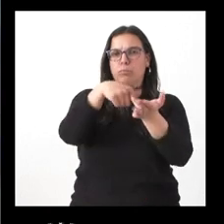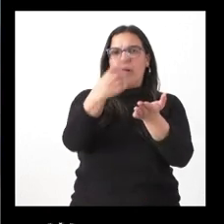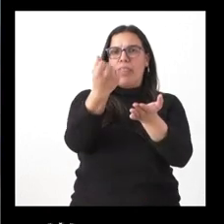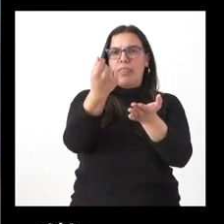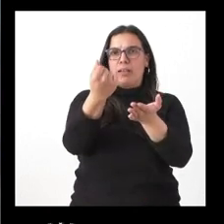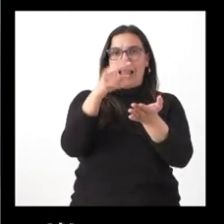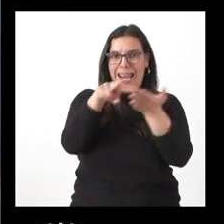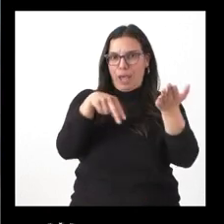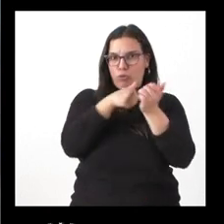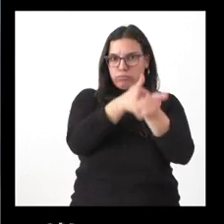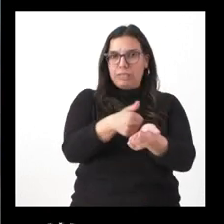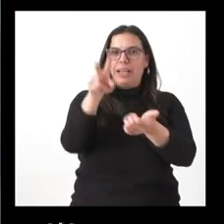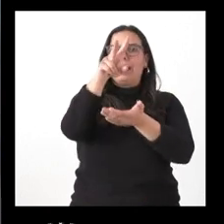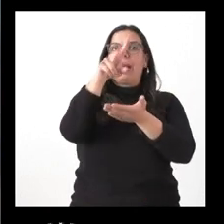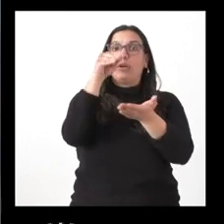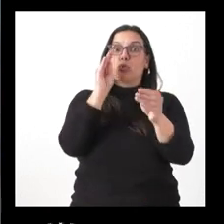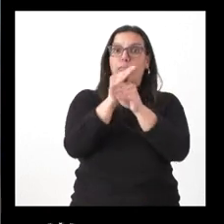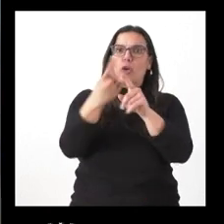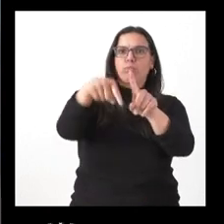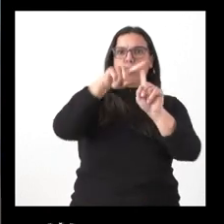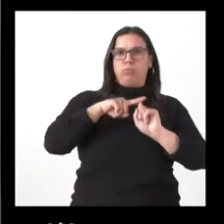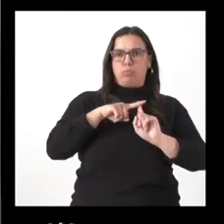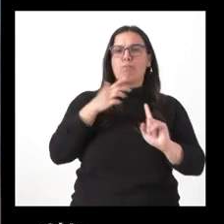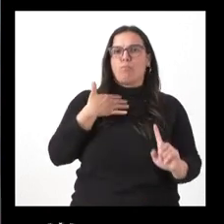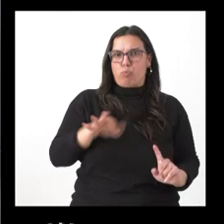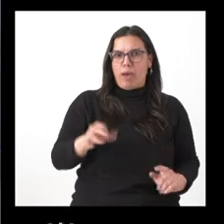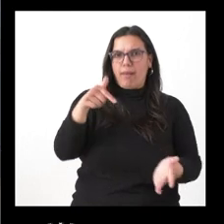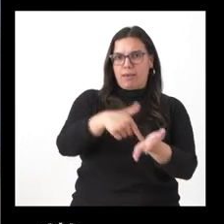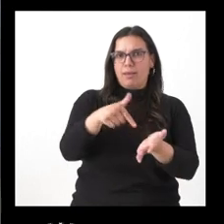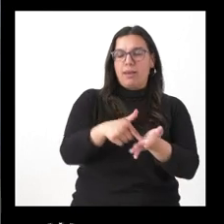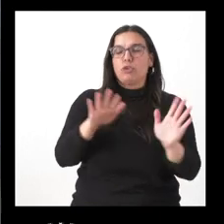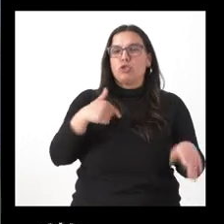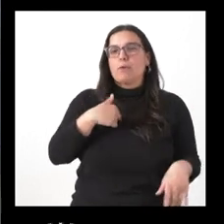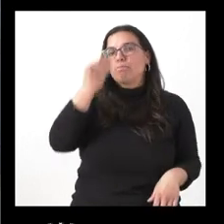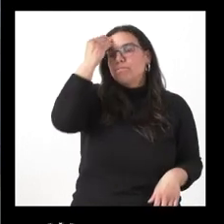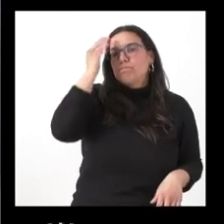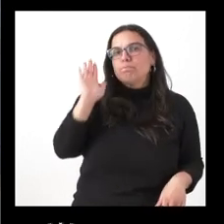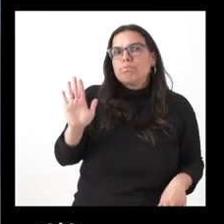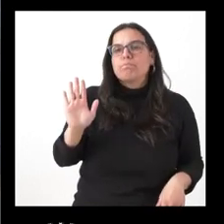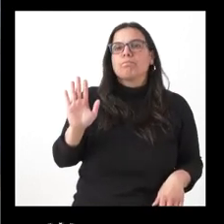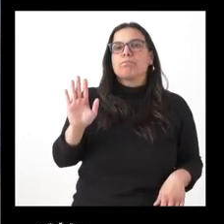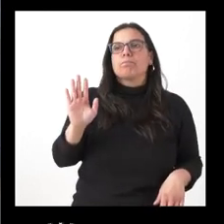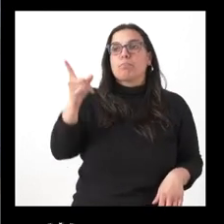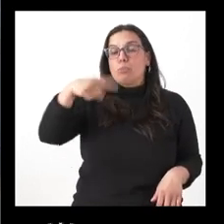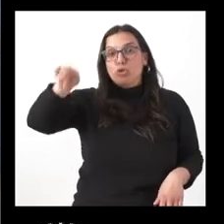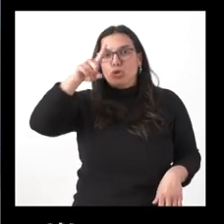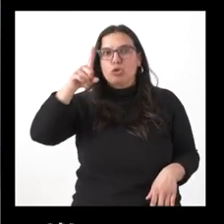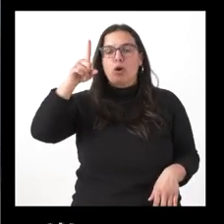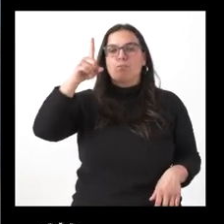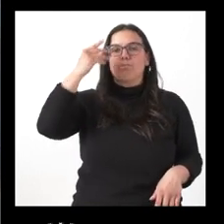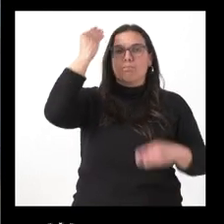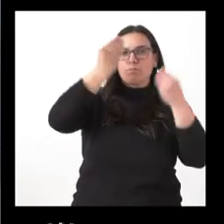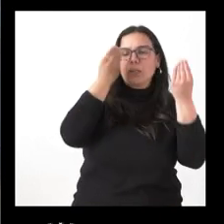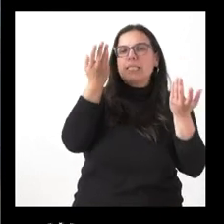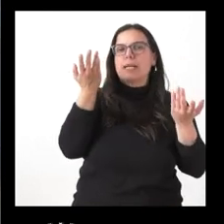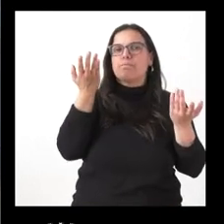Estoy leyendo literalmente de las subvenciones concedidas me preguntaba si en algún momento o piensan reconsiderar